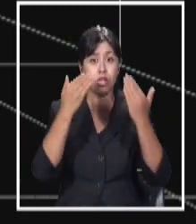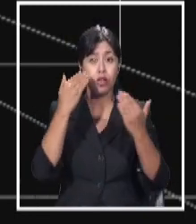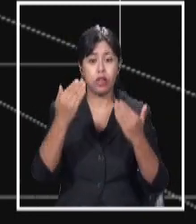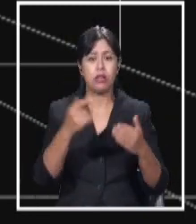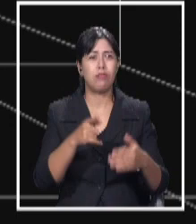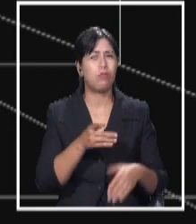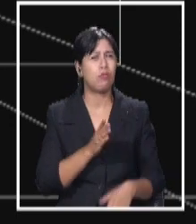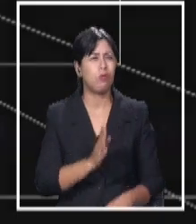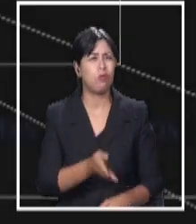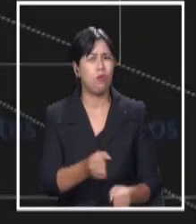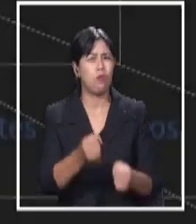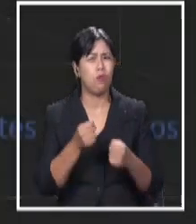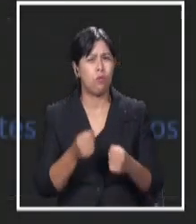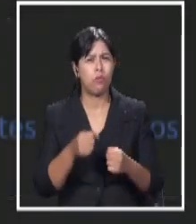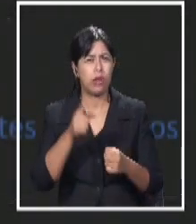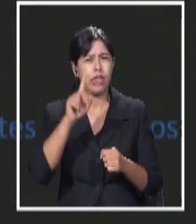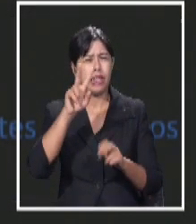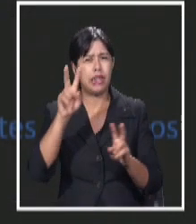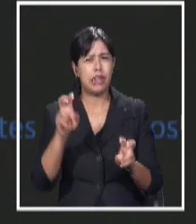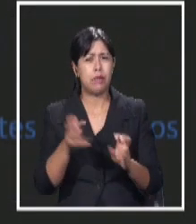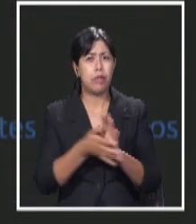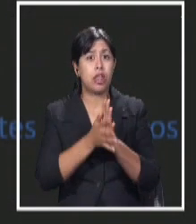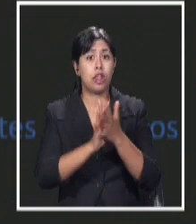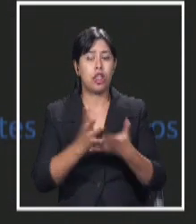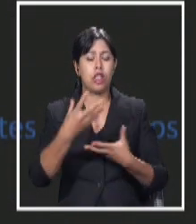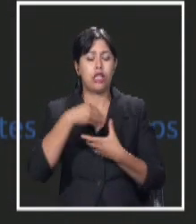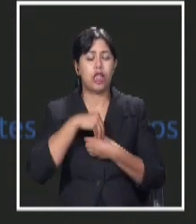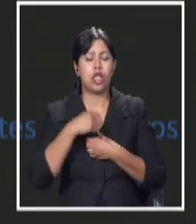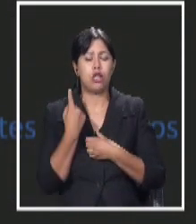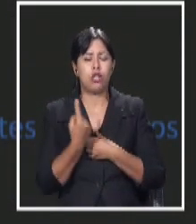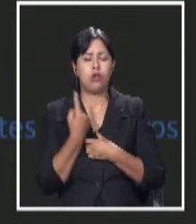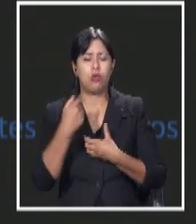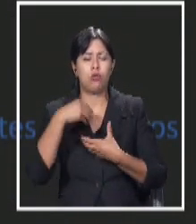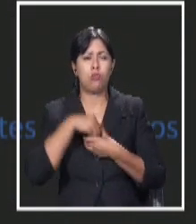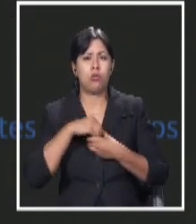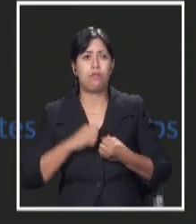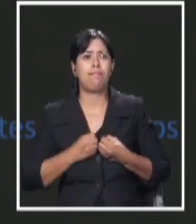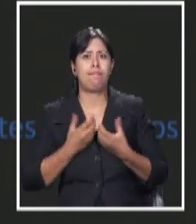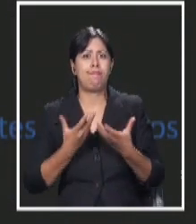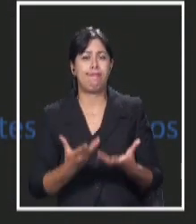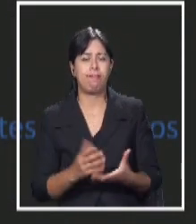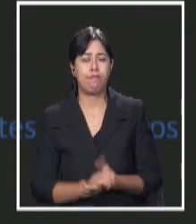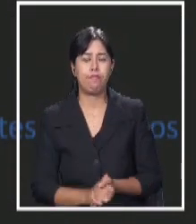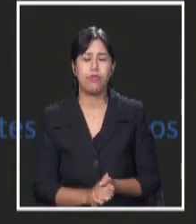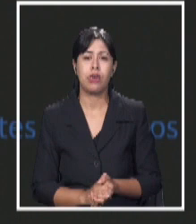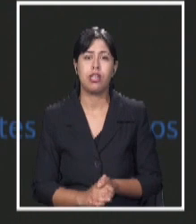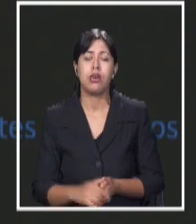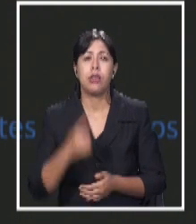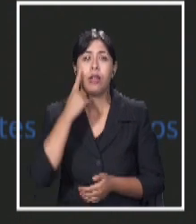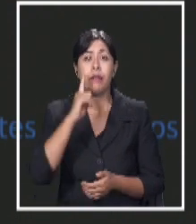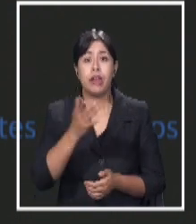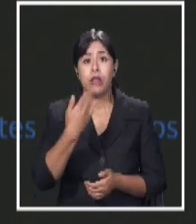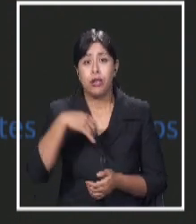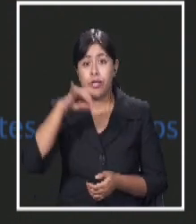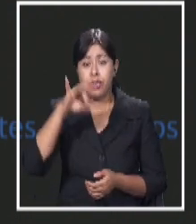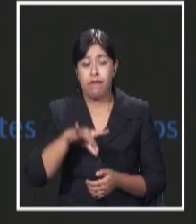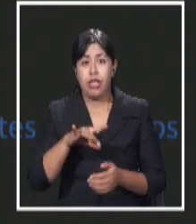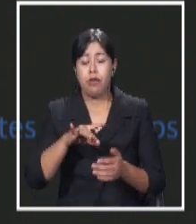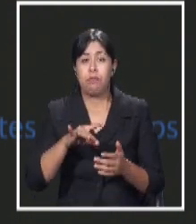forma muy fuerte esta idea de que todo viene desde adentro. Al mismo tiempo, sabemos que